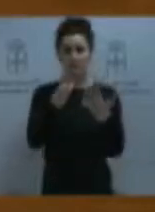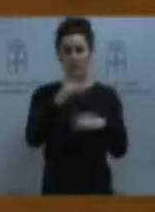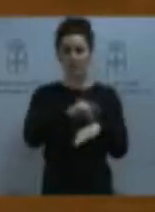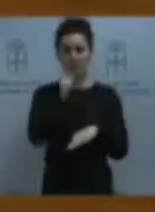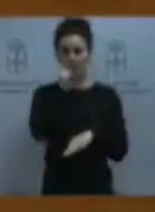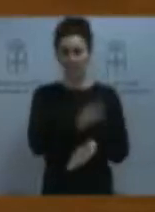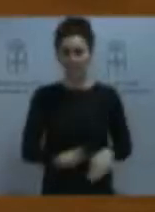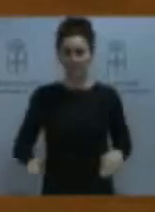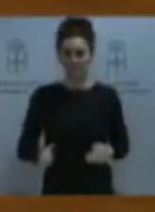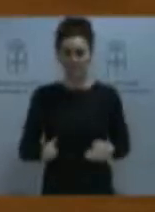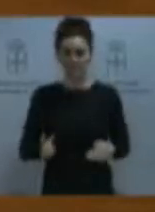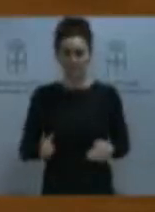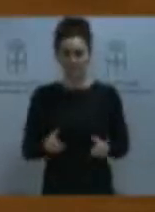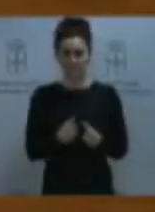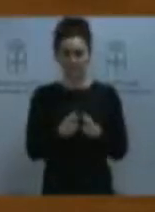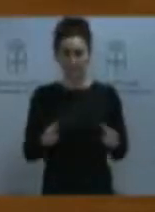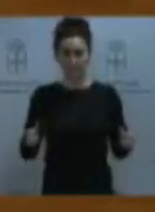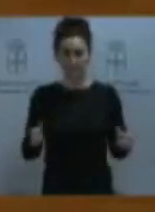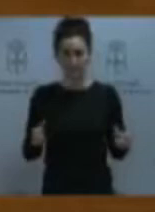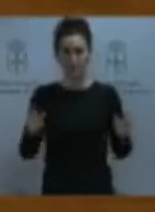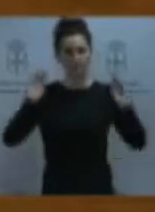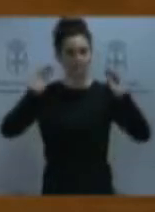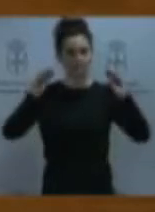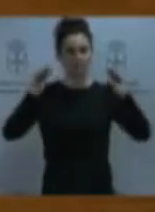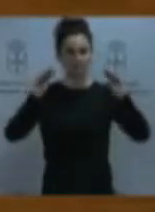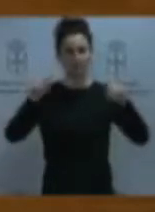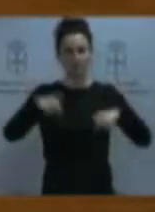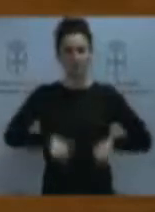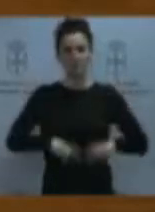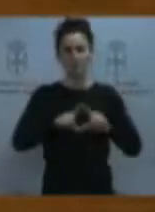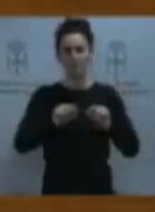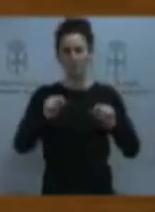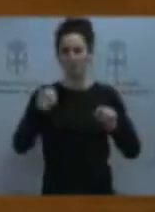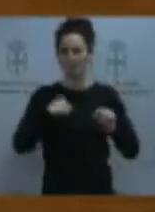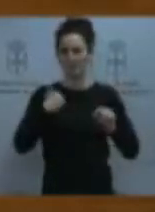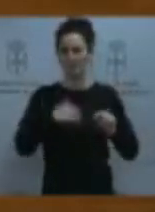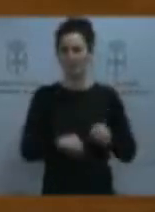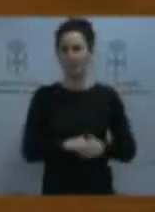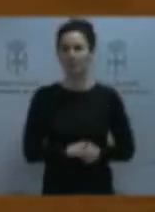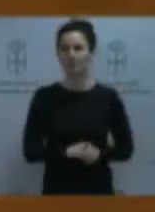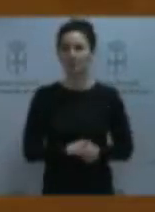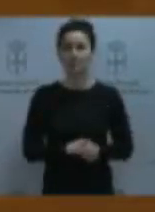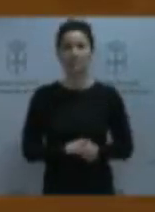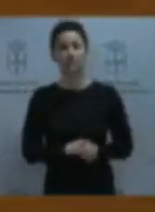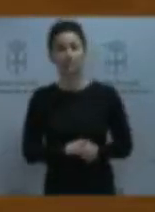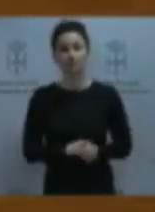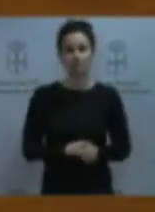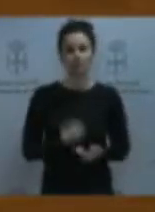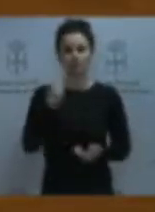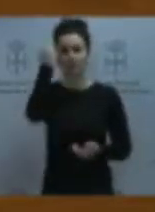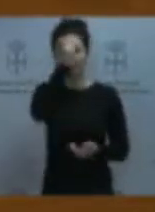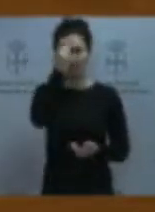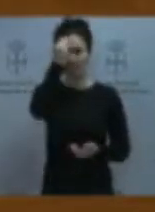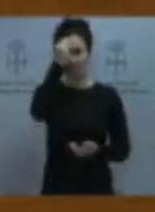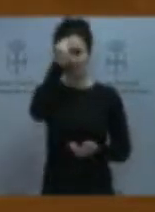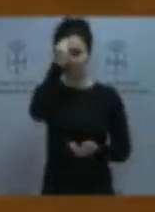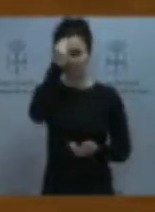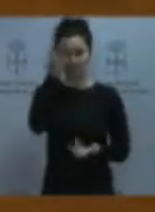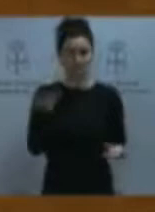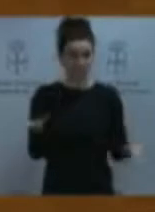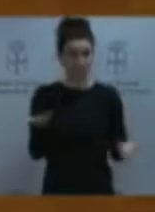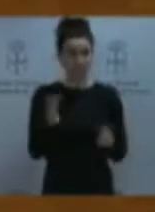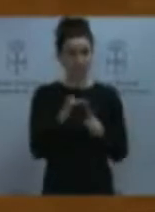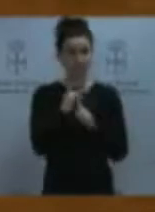pediatras en Asturias. Con lo cual, creemos que lo que realmente pasa es que no se estuvo haciendo